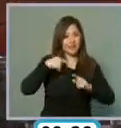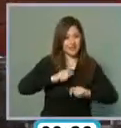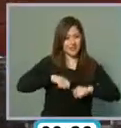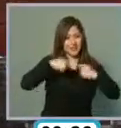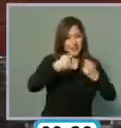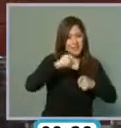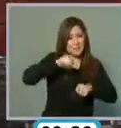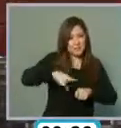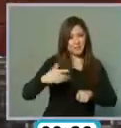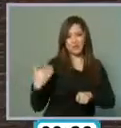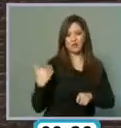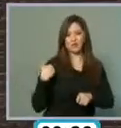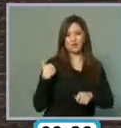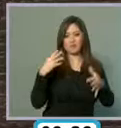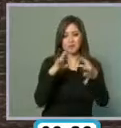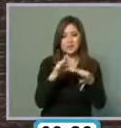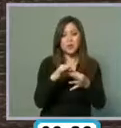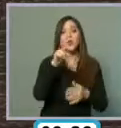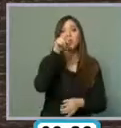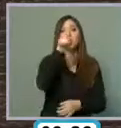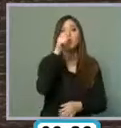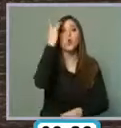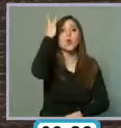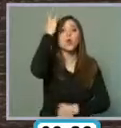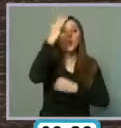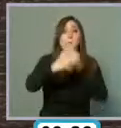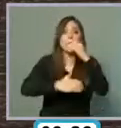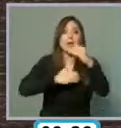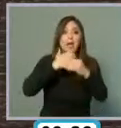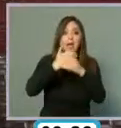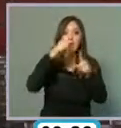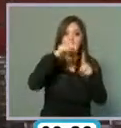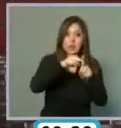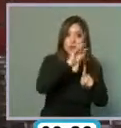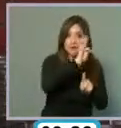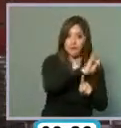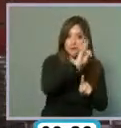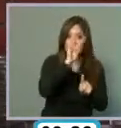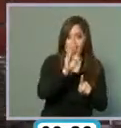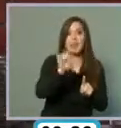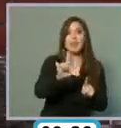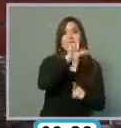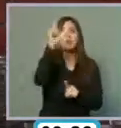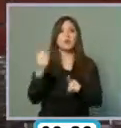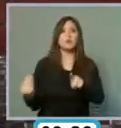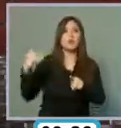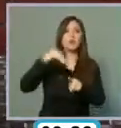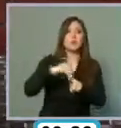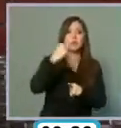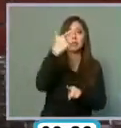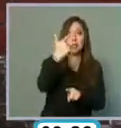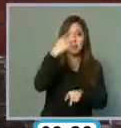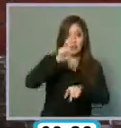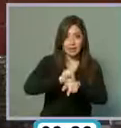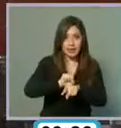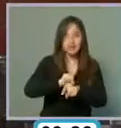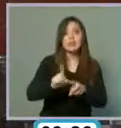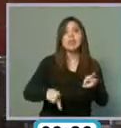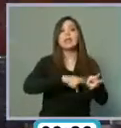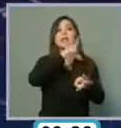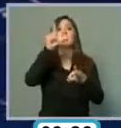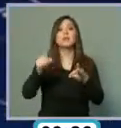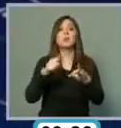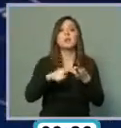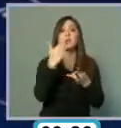a partir de tu cumpleaños, 52 días, y ese es tu mejor momento. Muy bien. Por ejemplo, nuestros amigos de Cáncer,